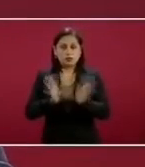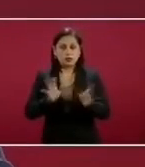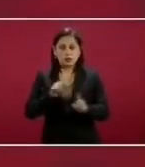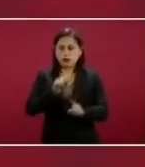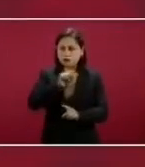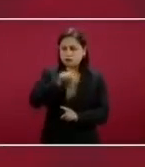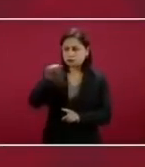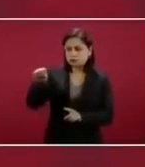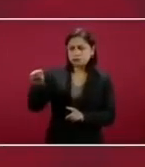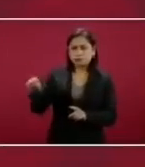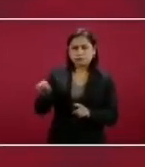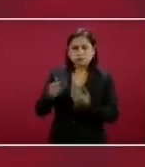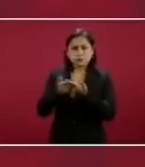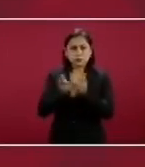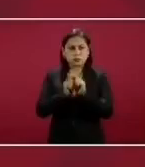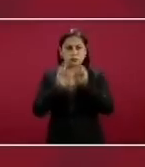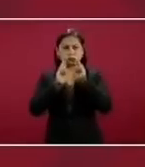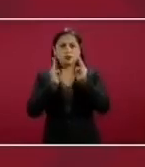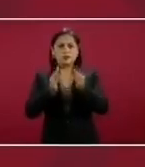no surgieron